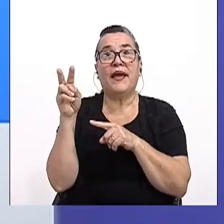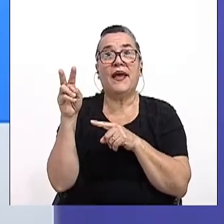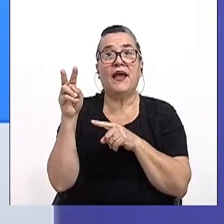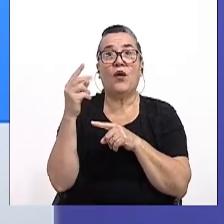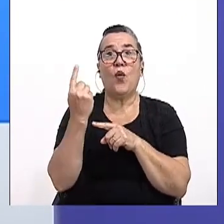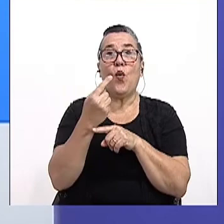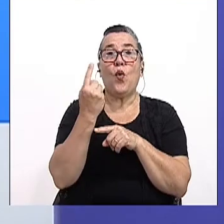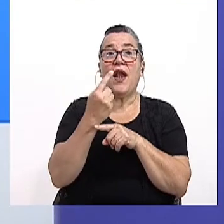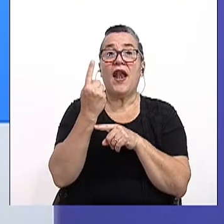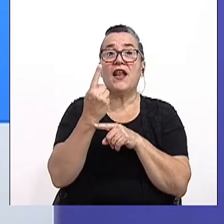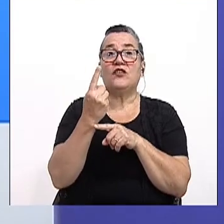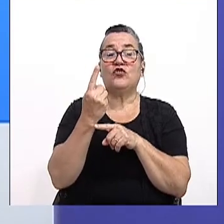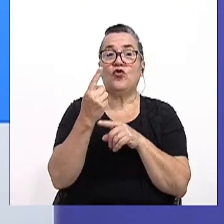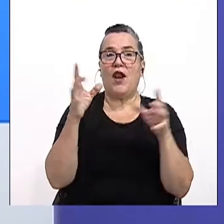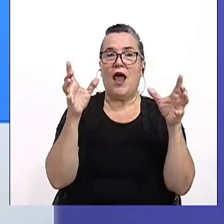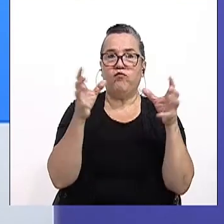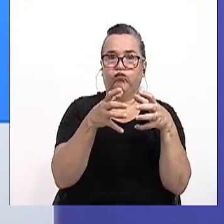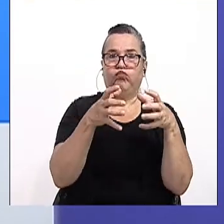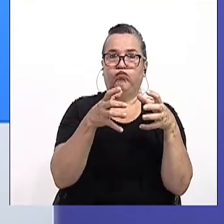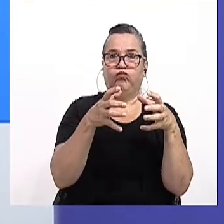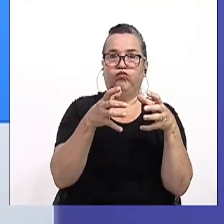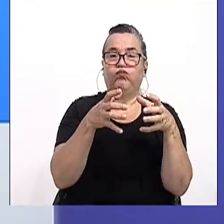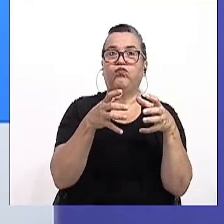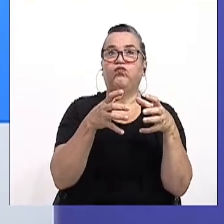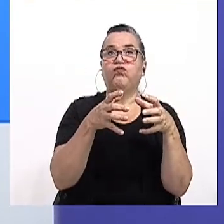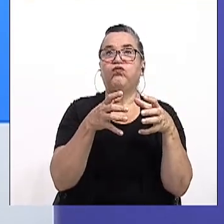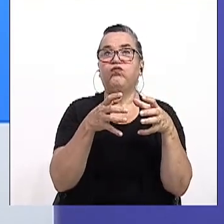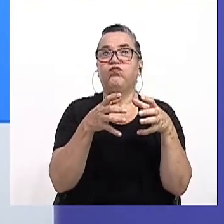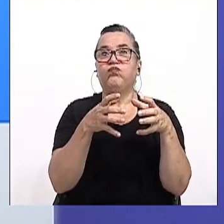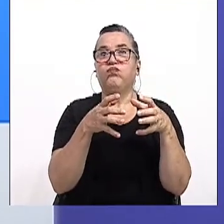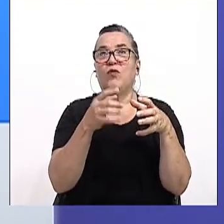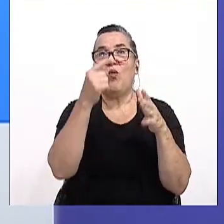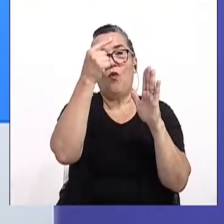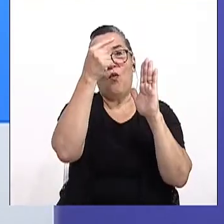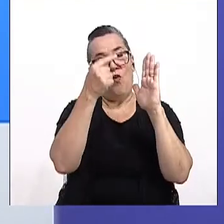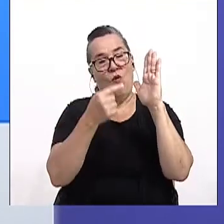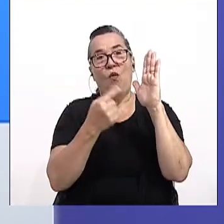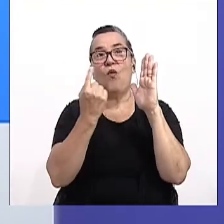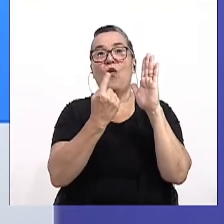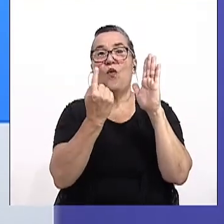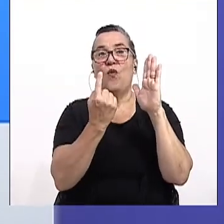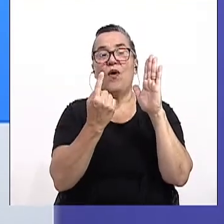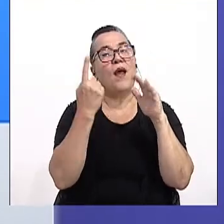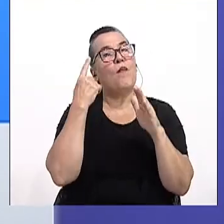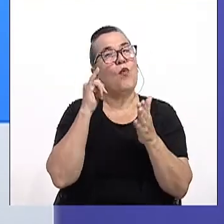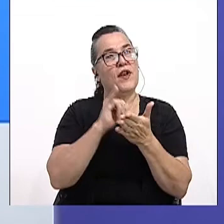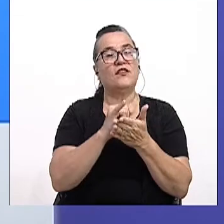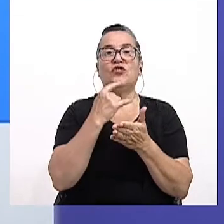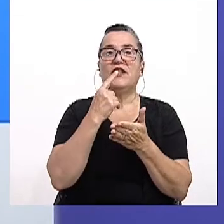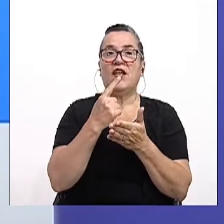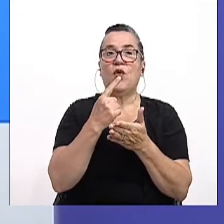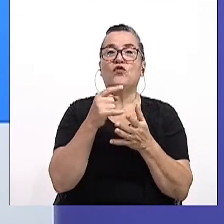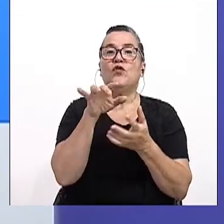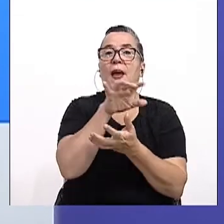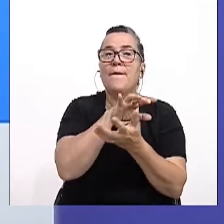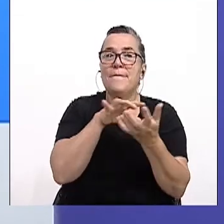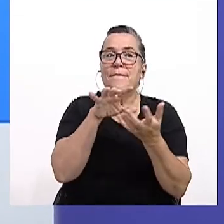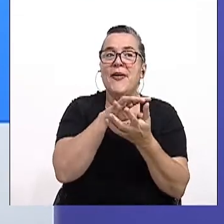una sola fase, ¿ok? Observo una sola fase, por eso yo puedo indicar que esto es una